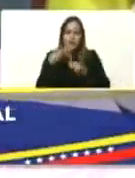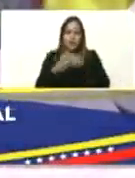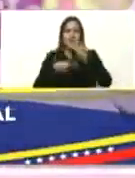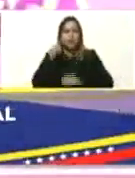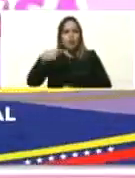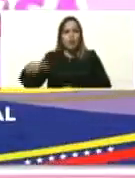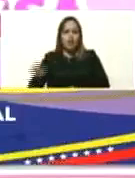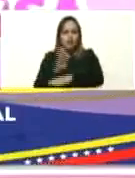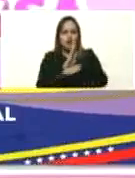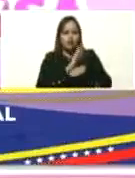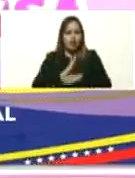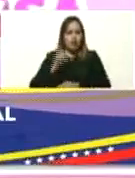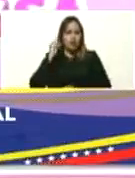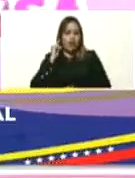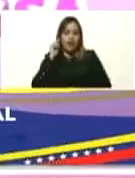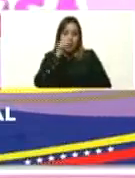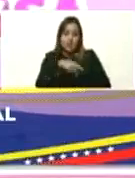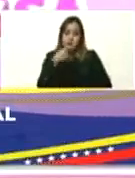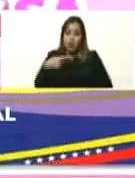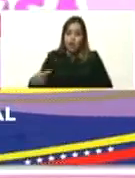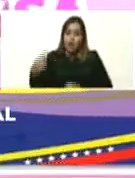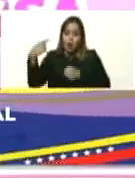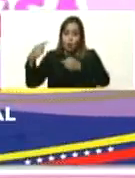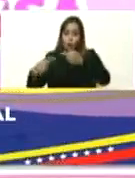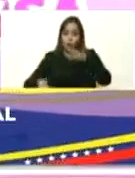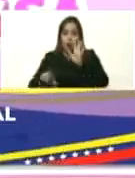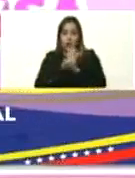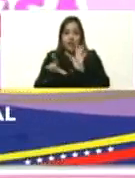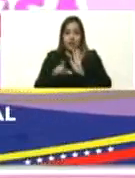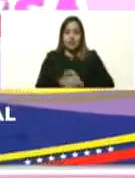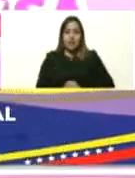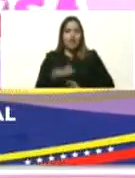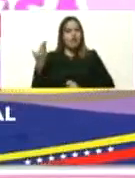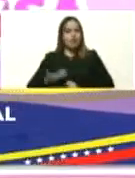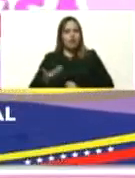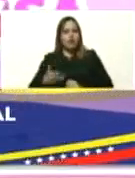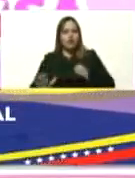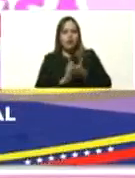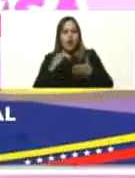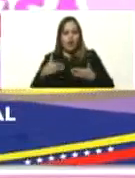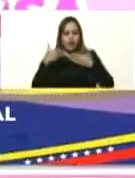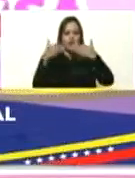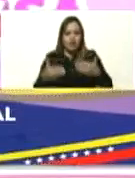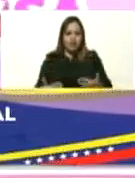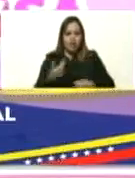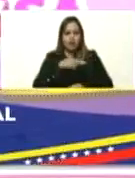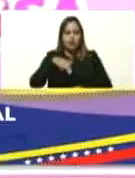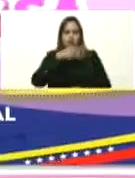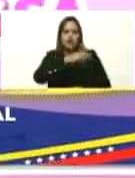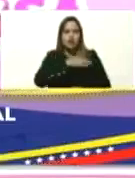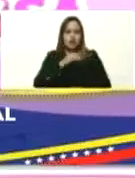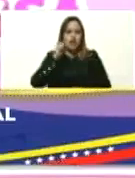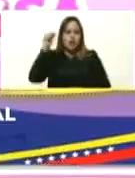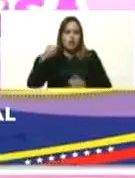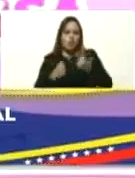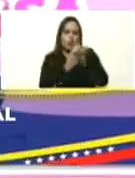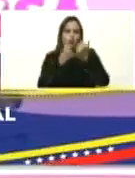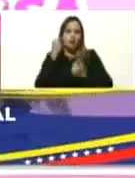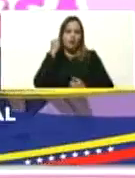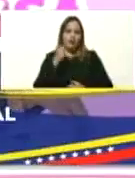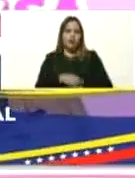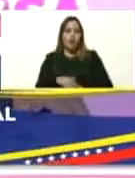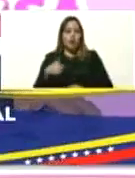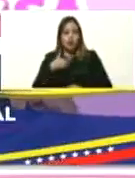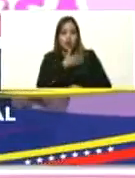a la mujer. No solamente esa, sino el conjunto de leyes que representan el avance de nuestro socialismo feminista. Yo